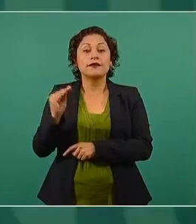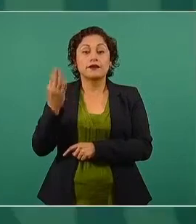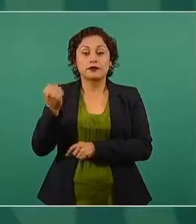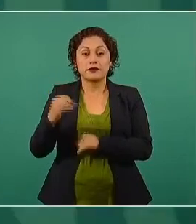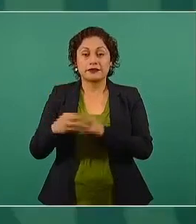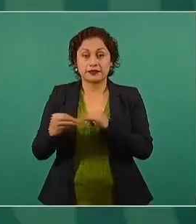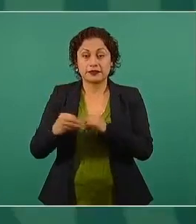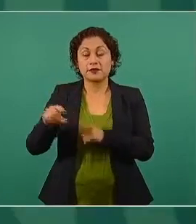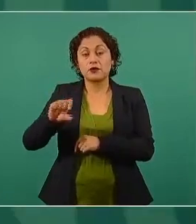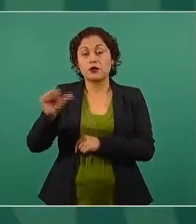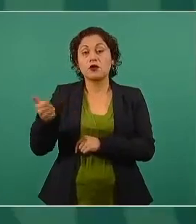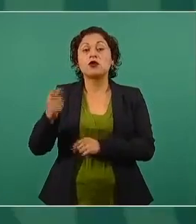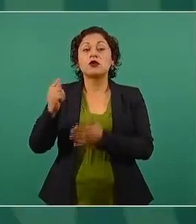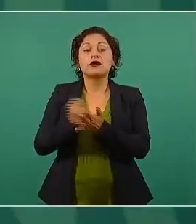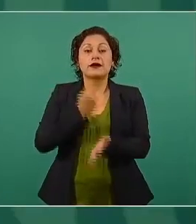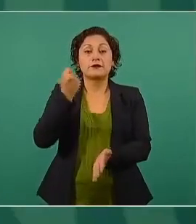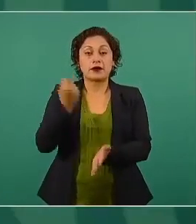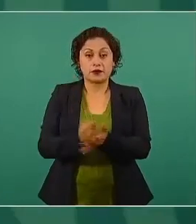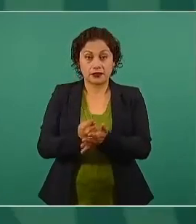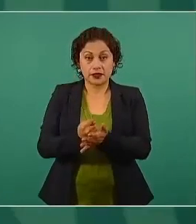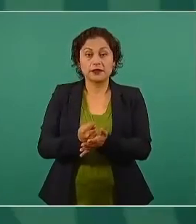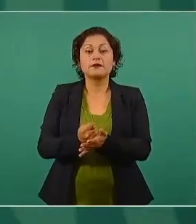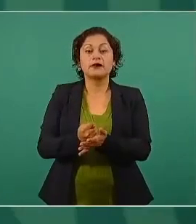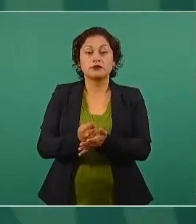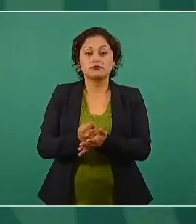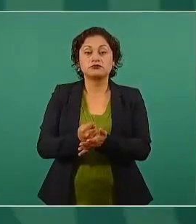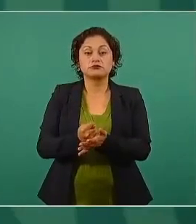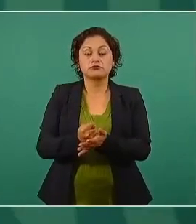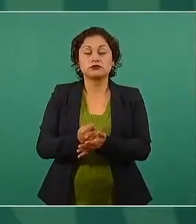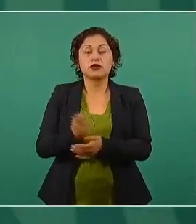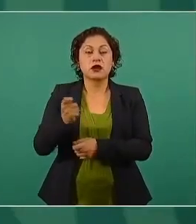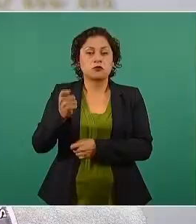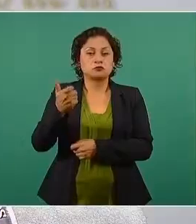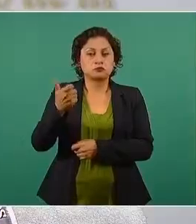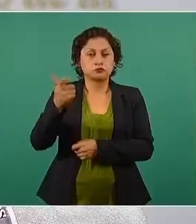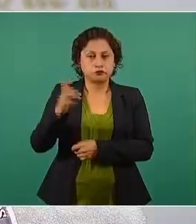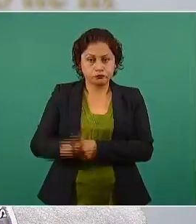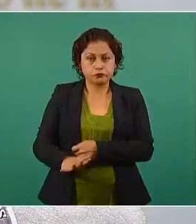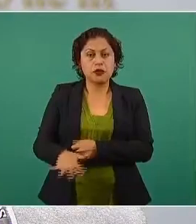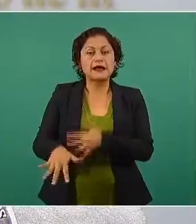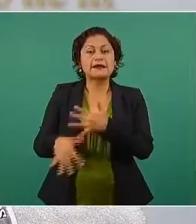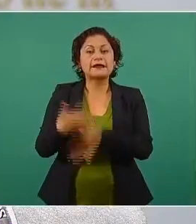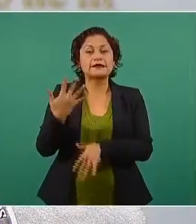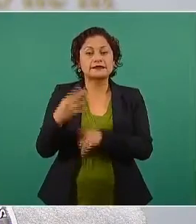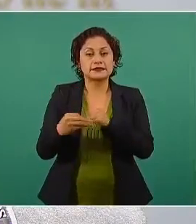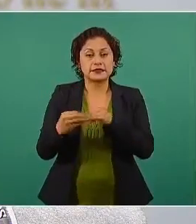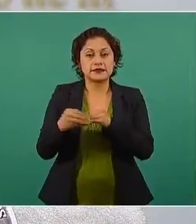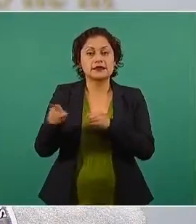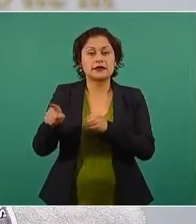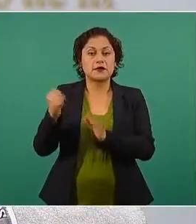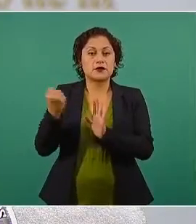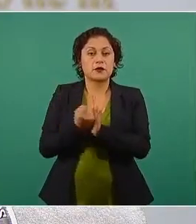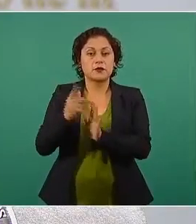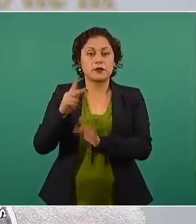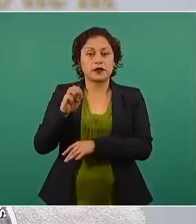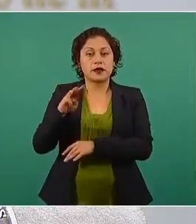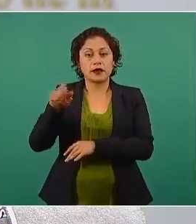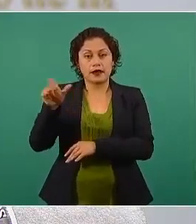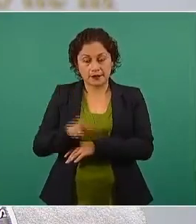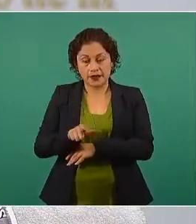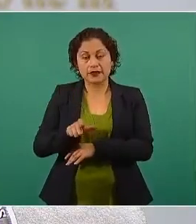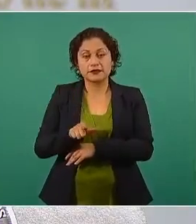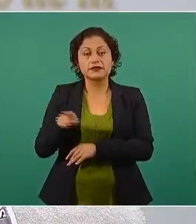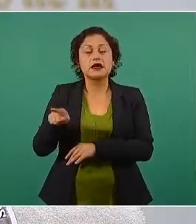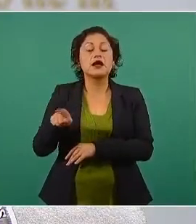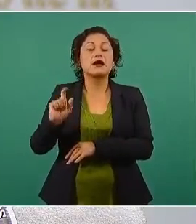en Tamaulipas se mantiene el indicador de ganancia más bajo con 15 centavos con la franquicia Pemex, con un precio de